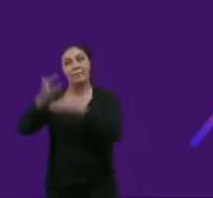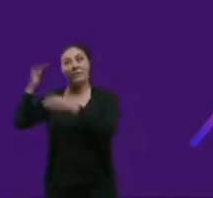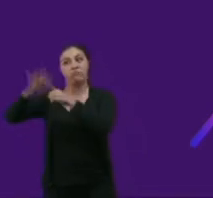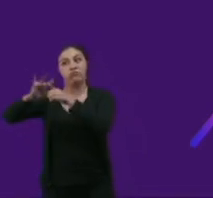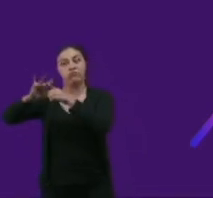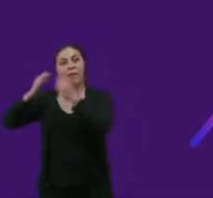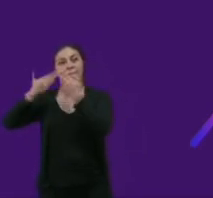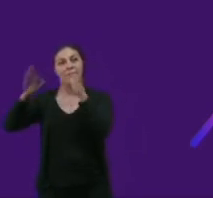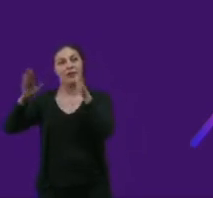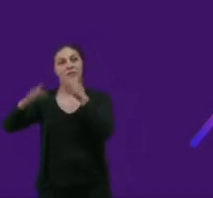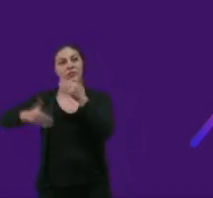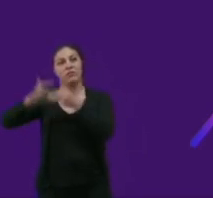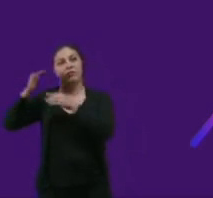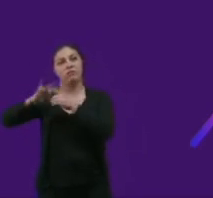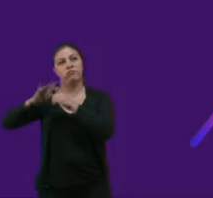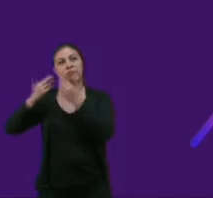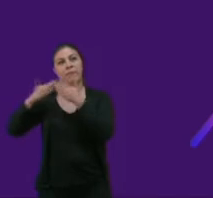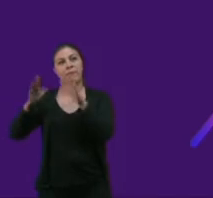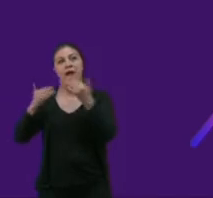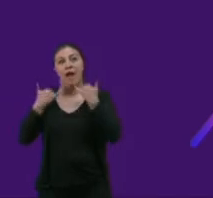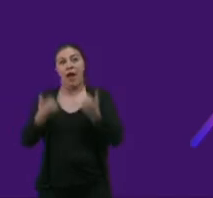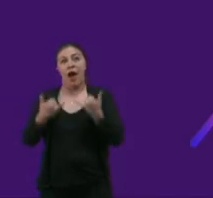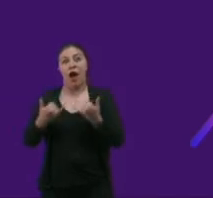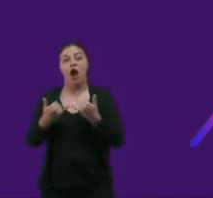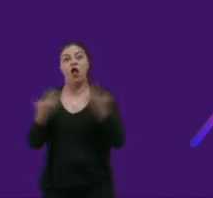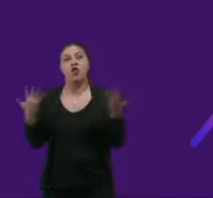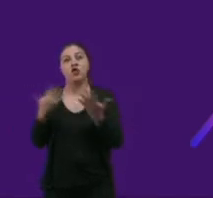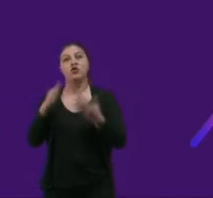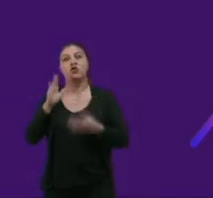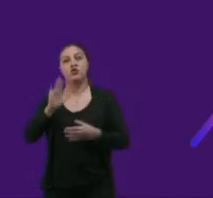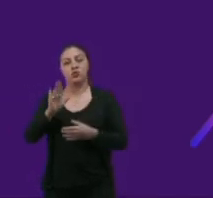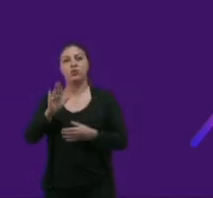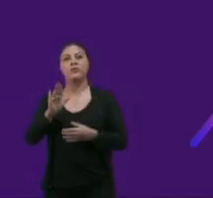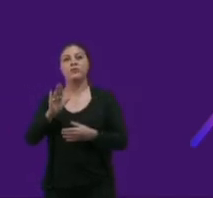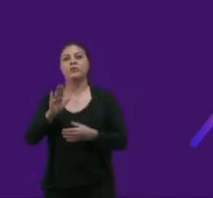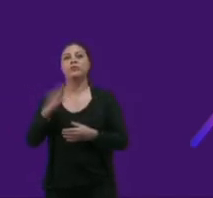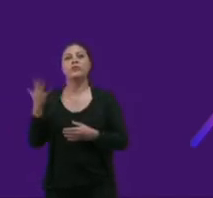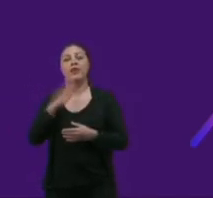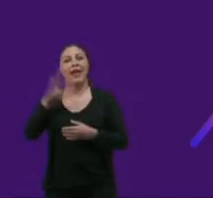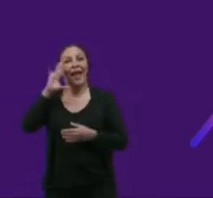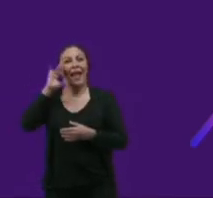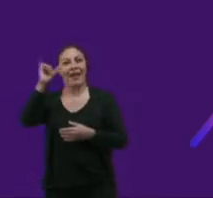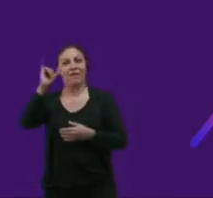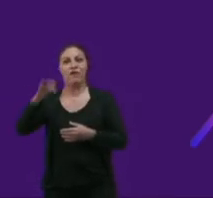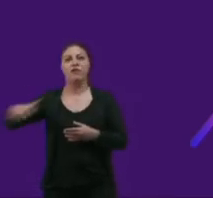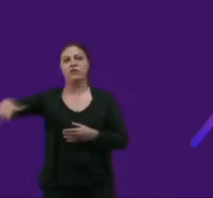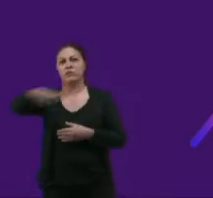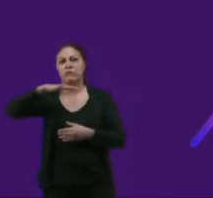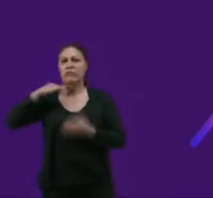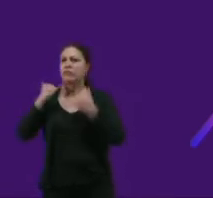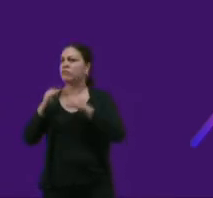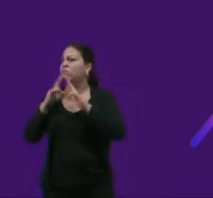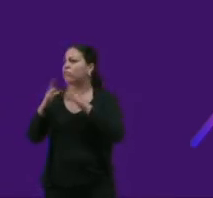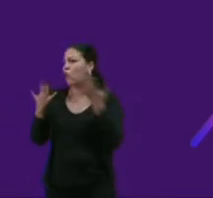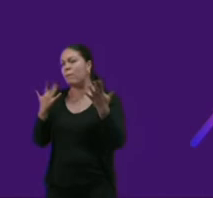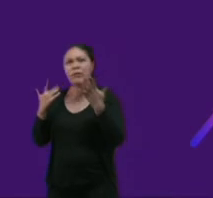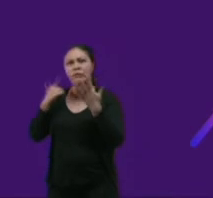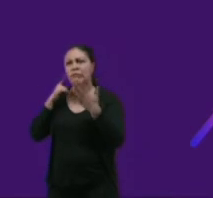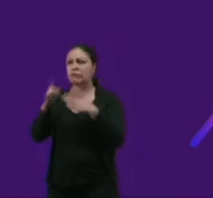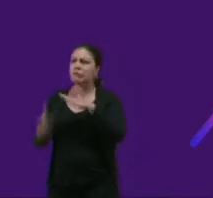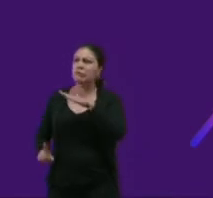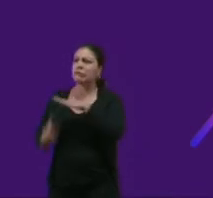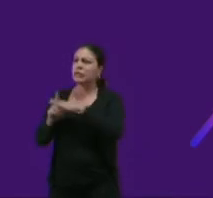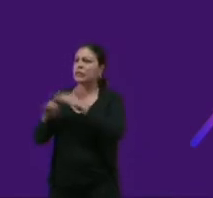está ubicada en san francisco california resolviendo también uno de los problemas más grandes que tiene la industria de